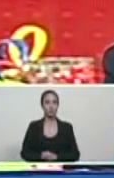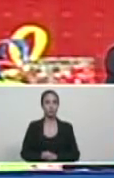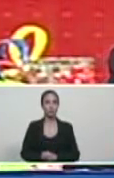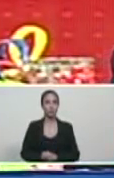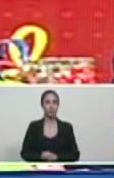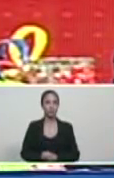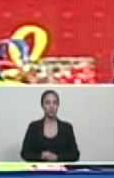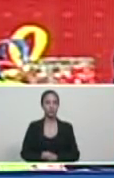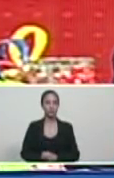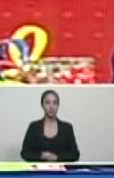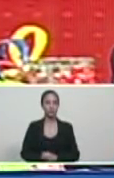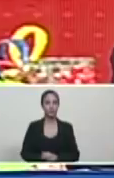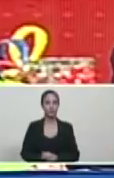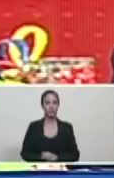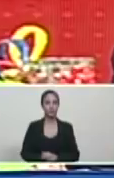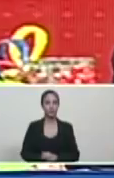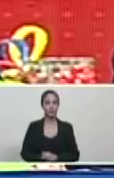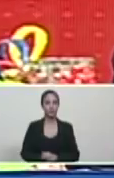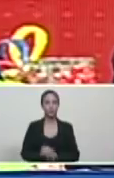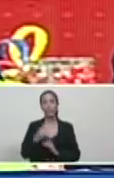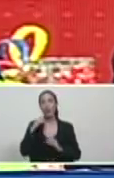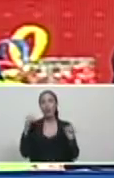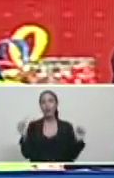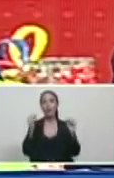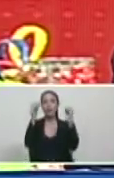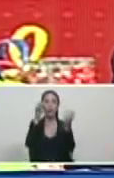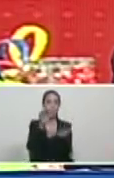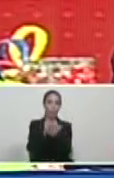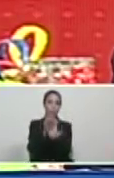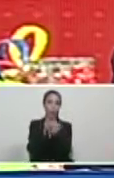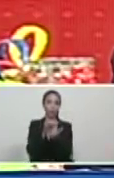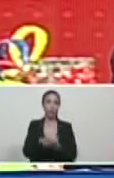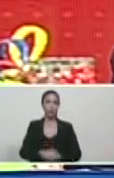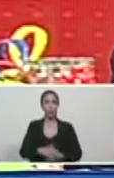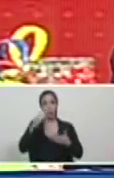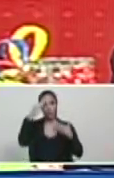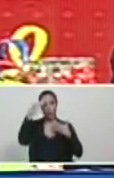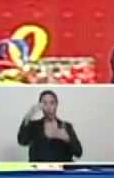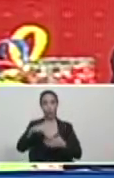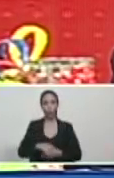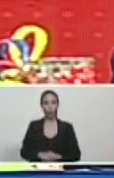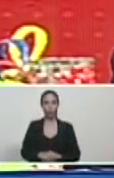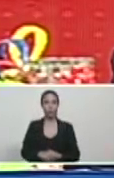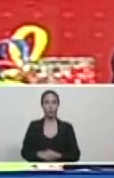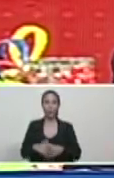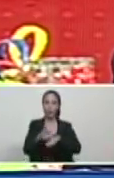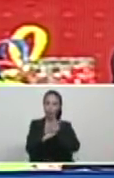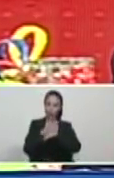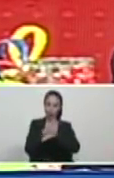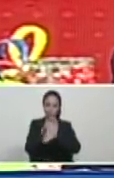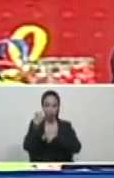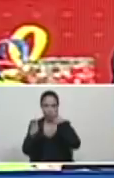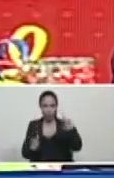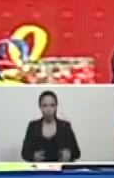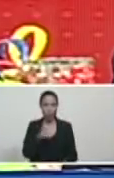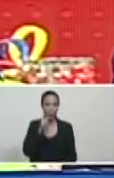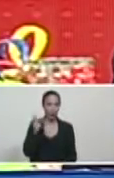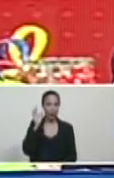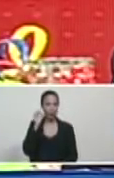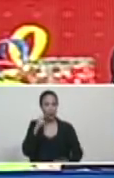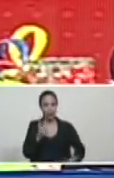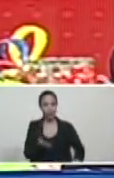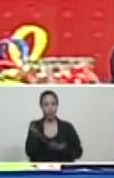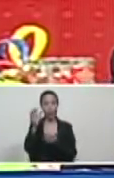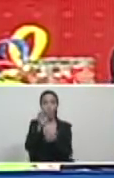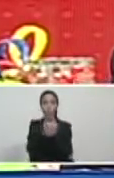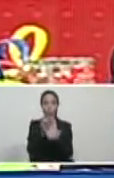Que viva Nueva Esparta, que viva Macanao. Saludos a Dante, a Evelyn y a todo el pueblo de Nueva